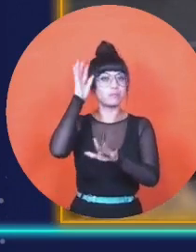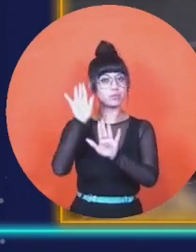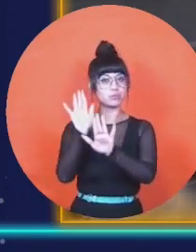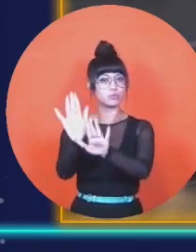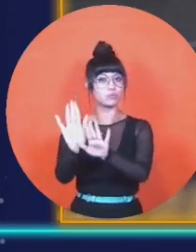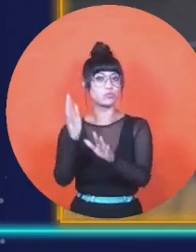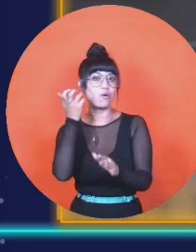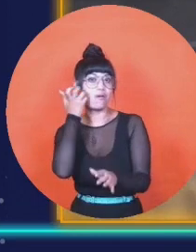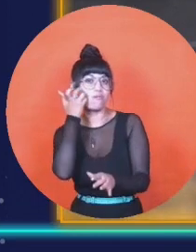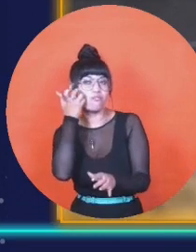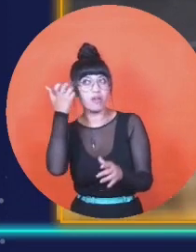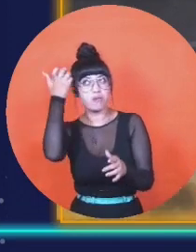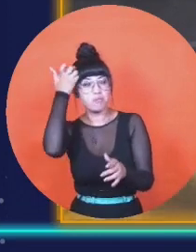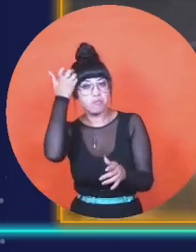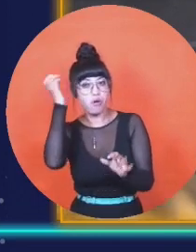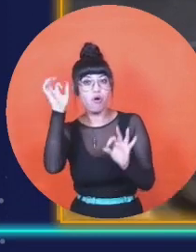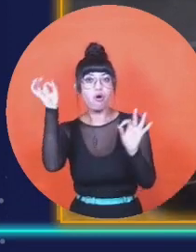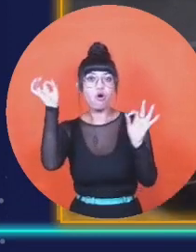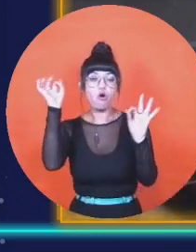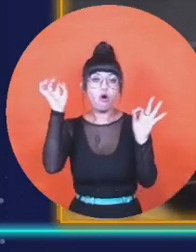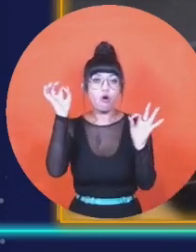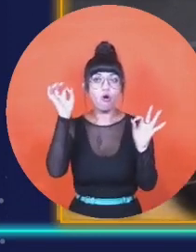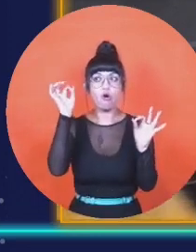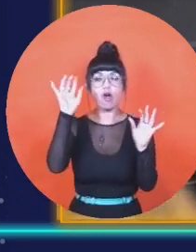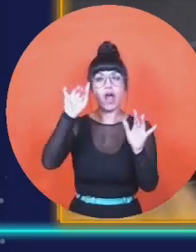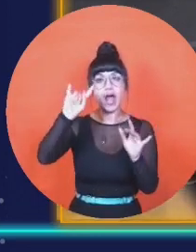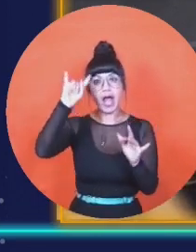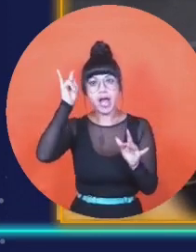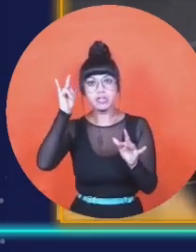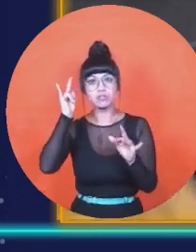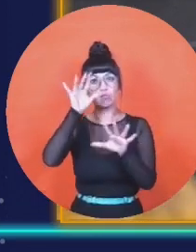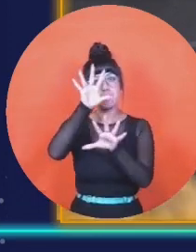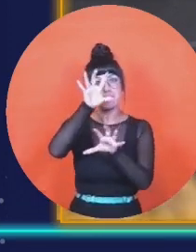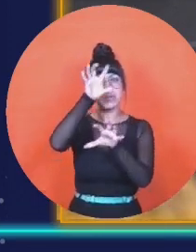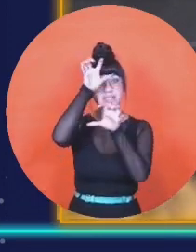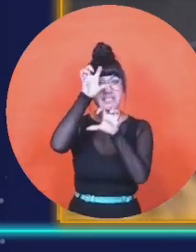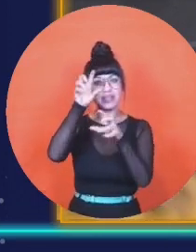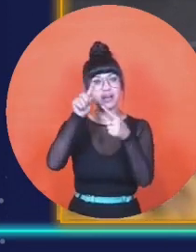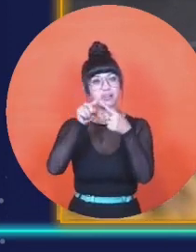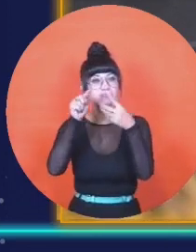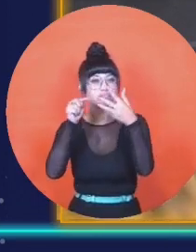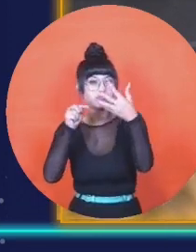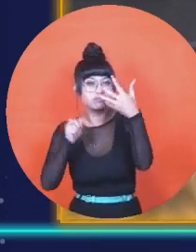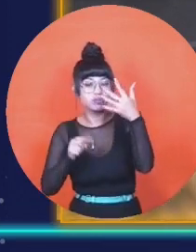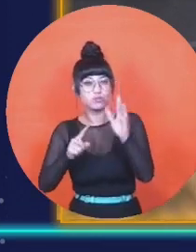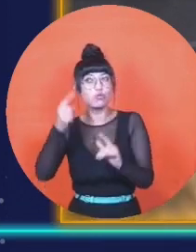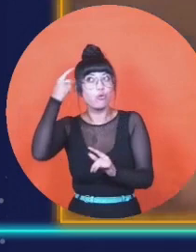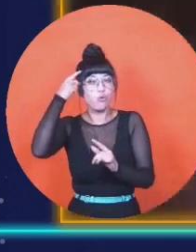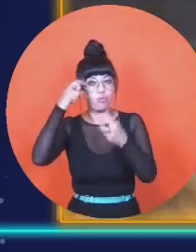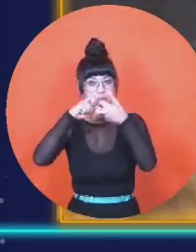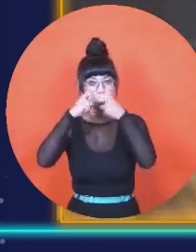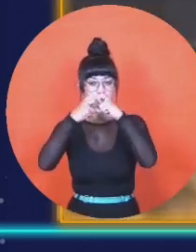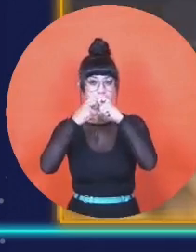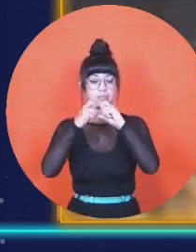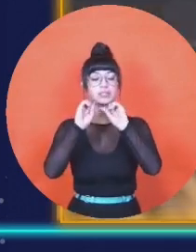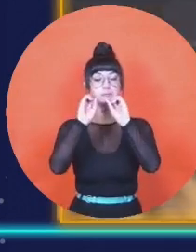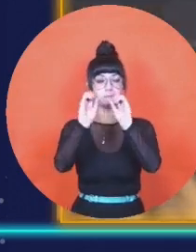mental, autismo, trastorno de déficit de atención, en fin, hay muchos. Dicho